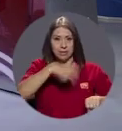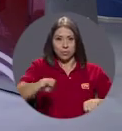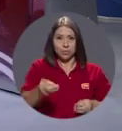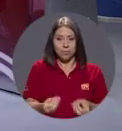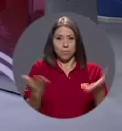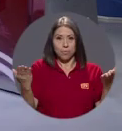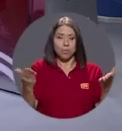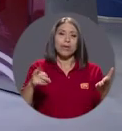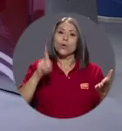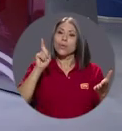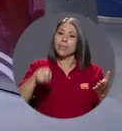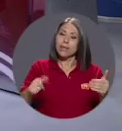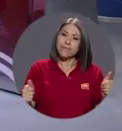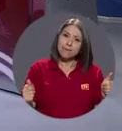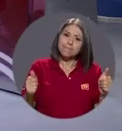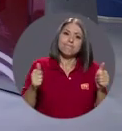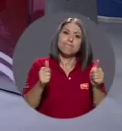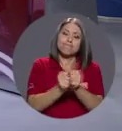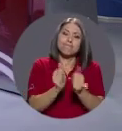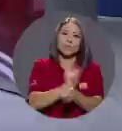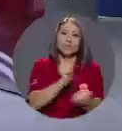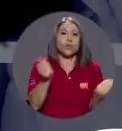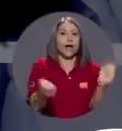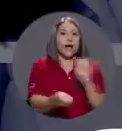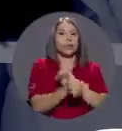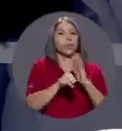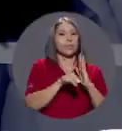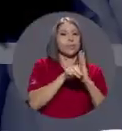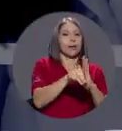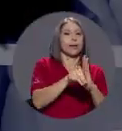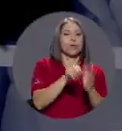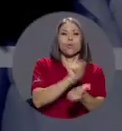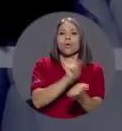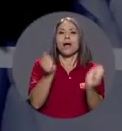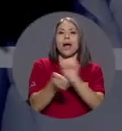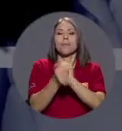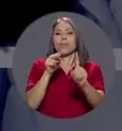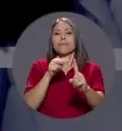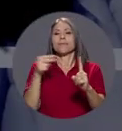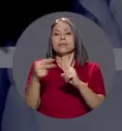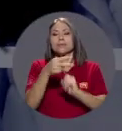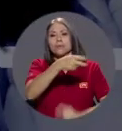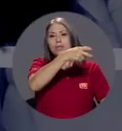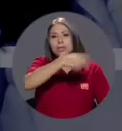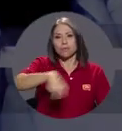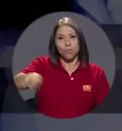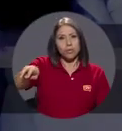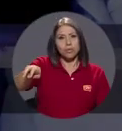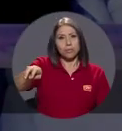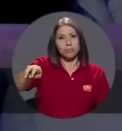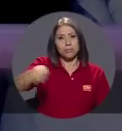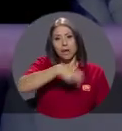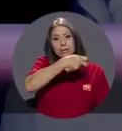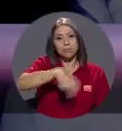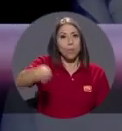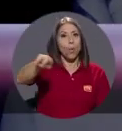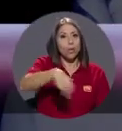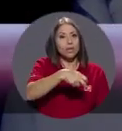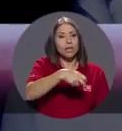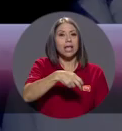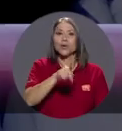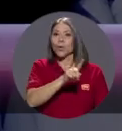del sistema de transporte público tiene que ir muy amarrado a un cambio de paradigma, de visión de transporte propiamente a